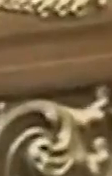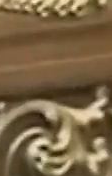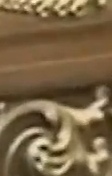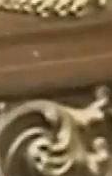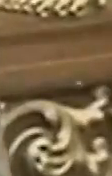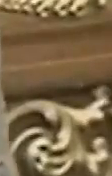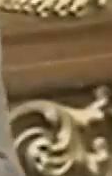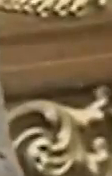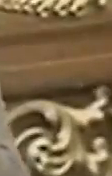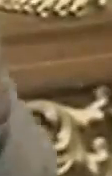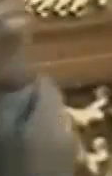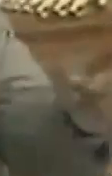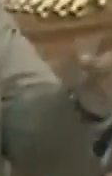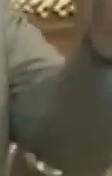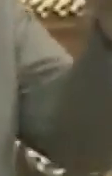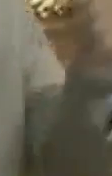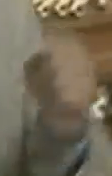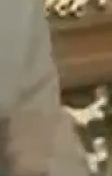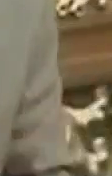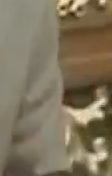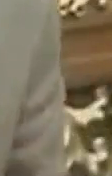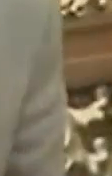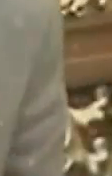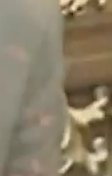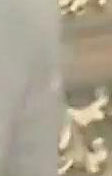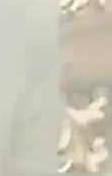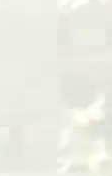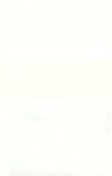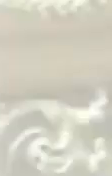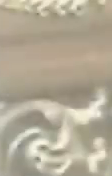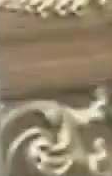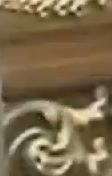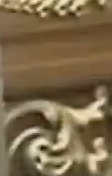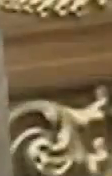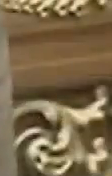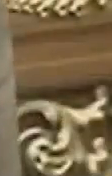Nunca lo olvido. Le dije: ¿a quién crees tú que yo le manejo?